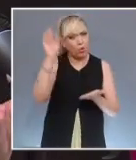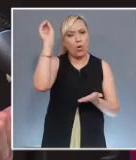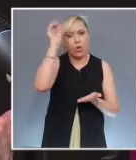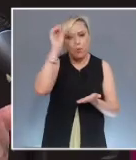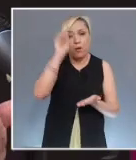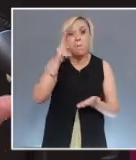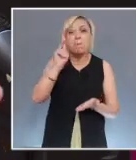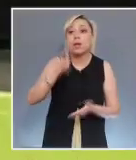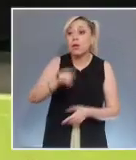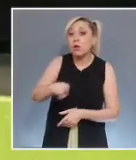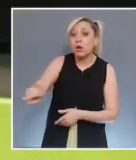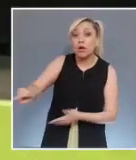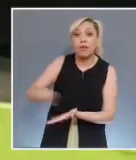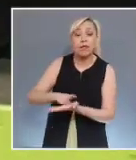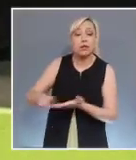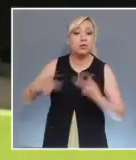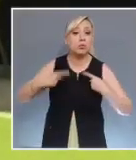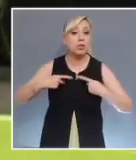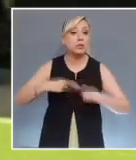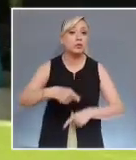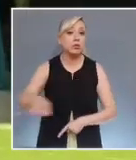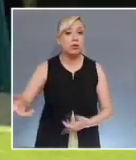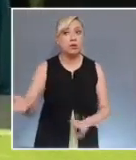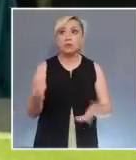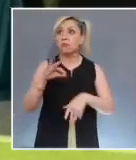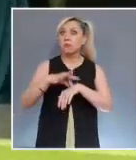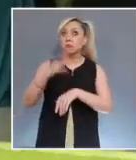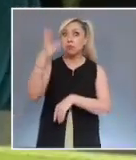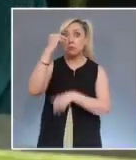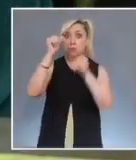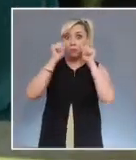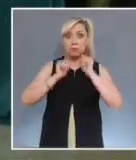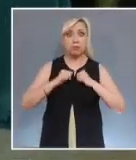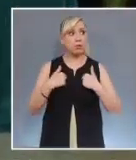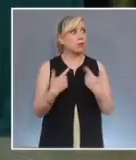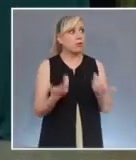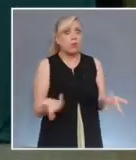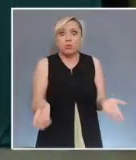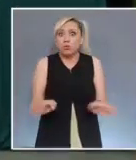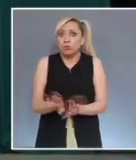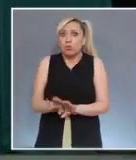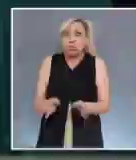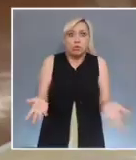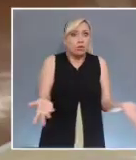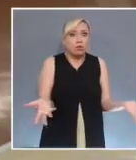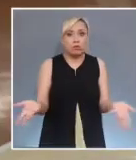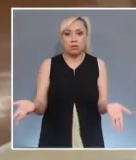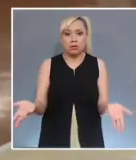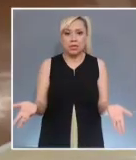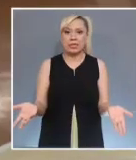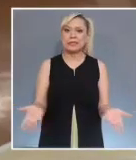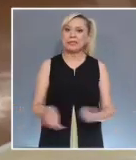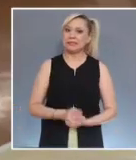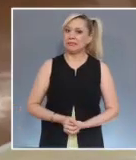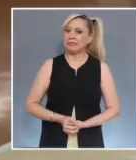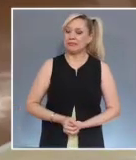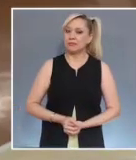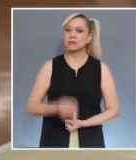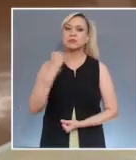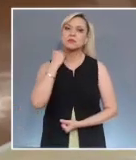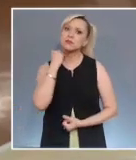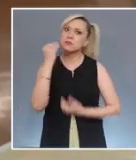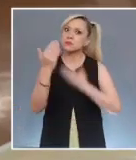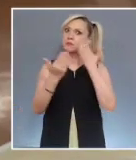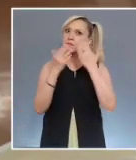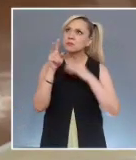de los demás ante impartidores de justicia y estudiantes detalló que algunos ejemplos de afectación de derechos por